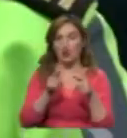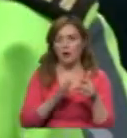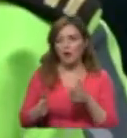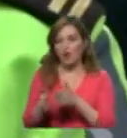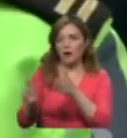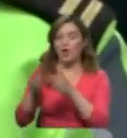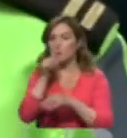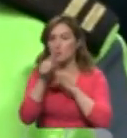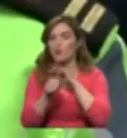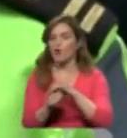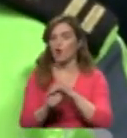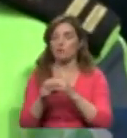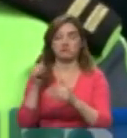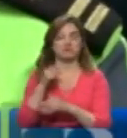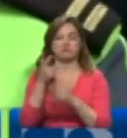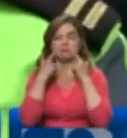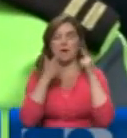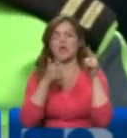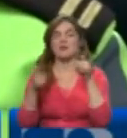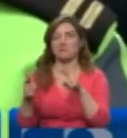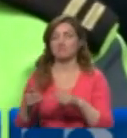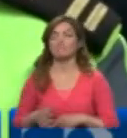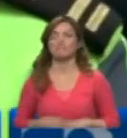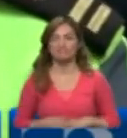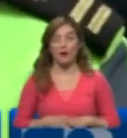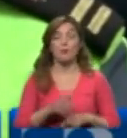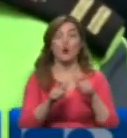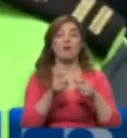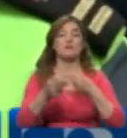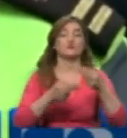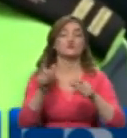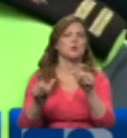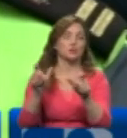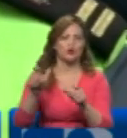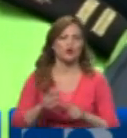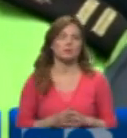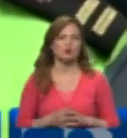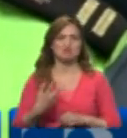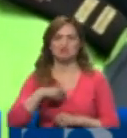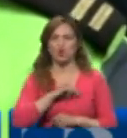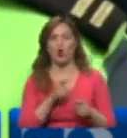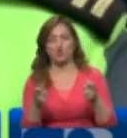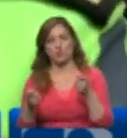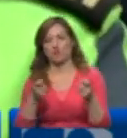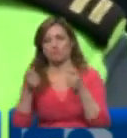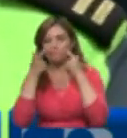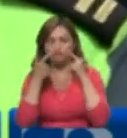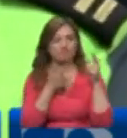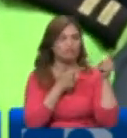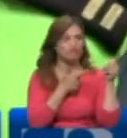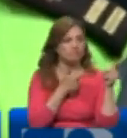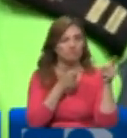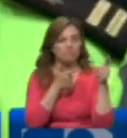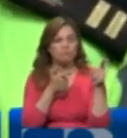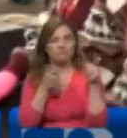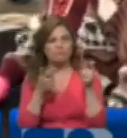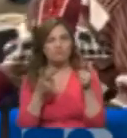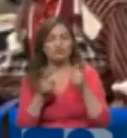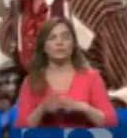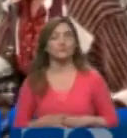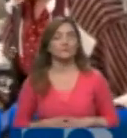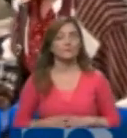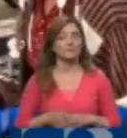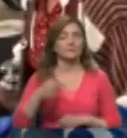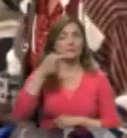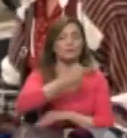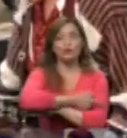personas. Nosotros obviamente vamos a estar en los pasos controlando, porque pueda que se nos presente, más es el lado humanitario. En